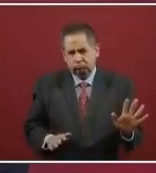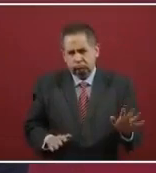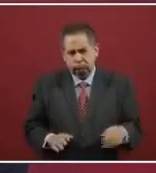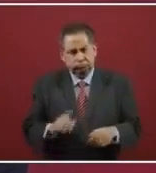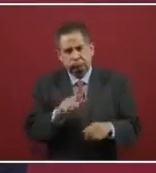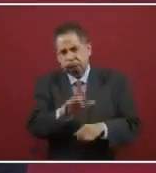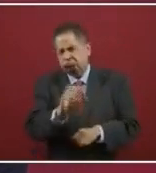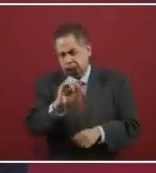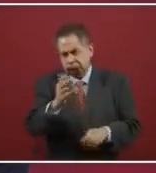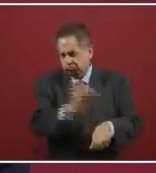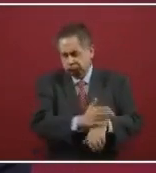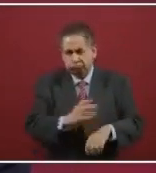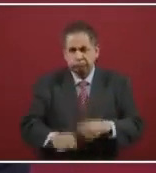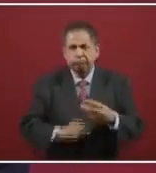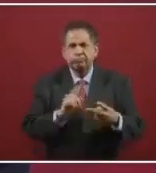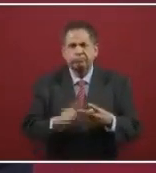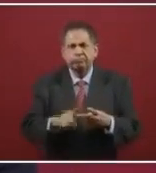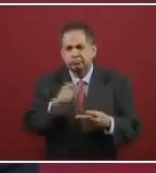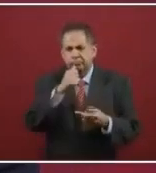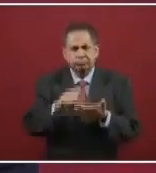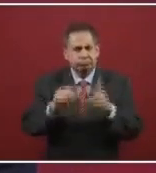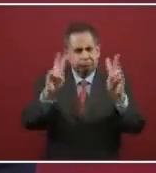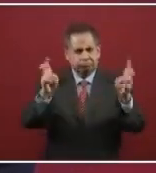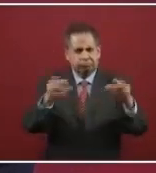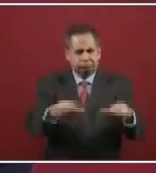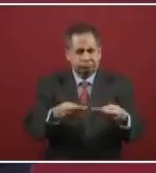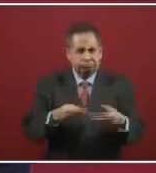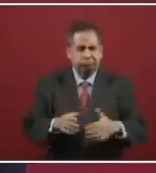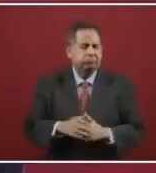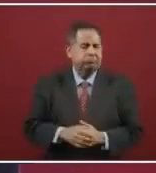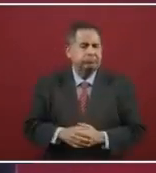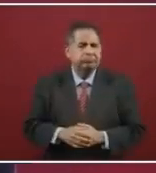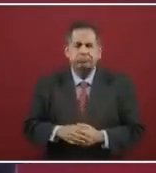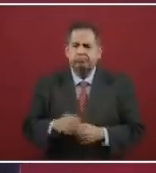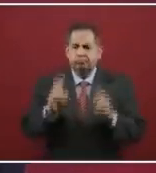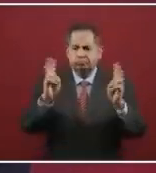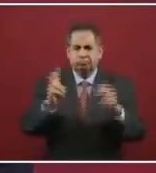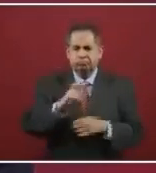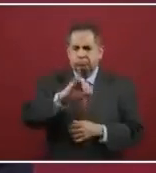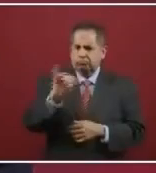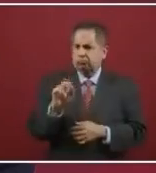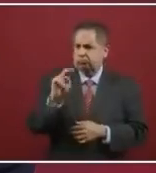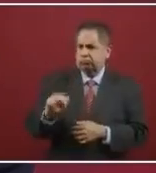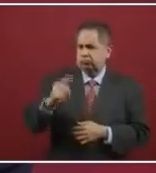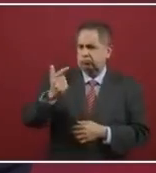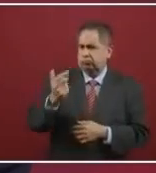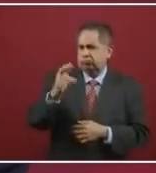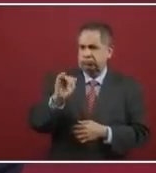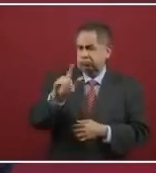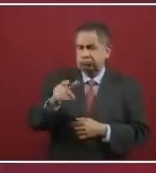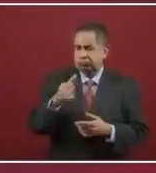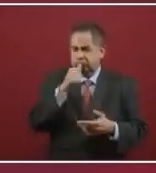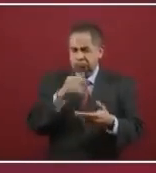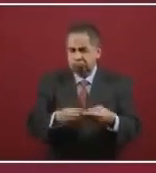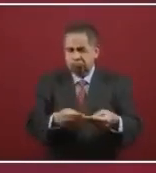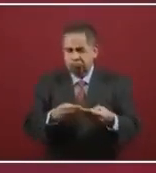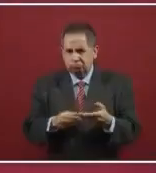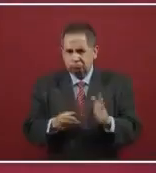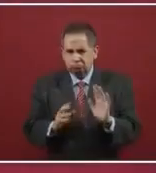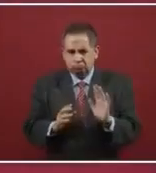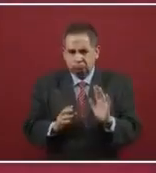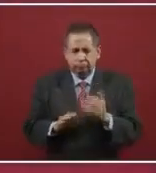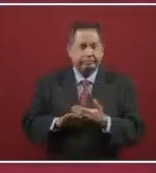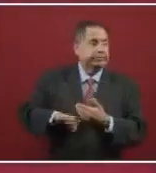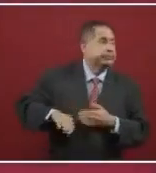de este tema de Juan Gabriel, no lo